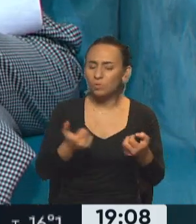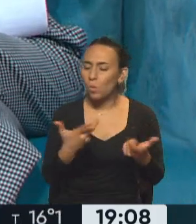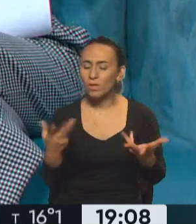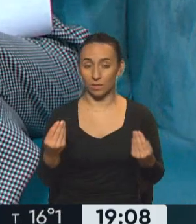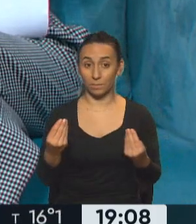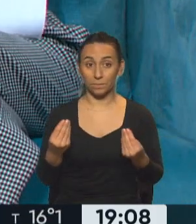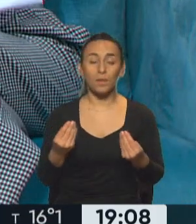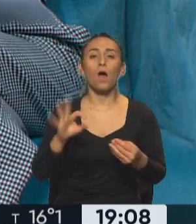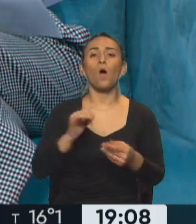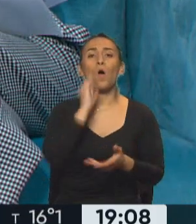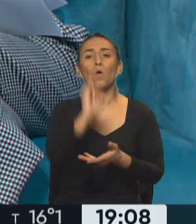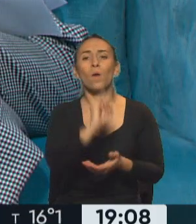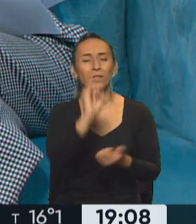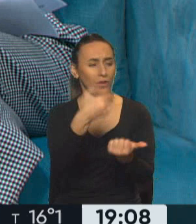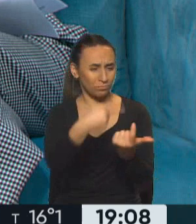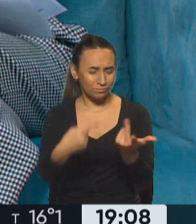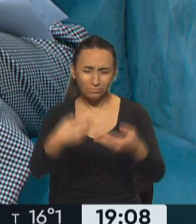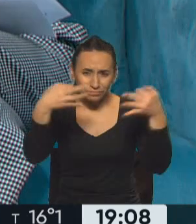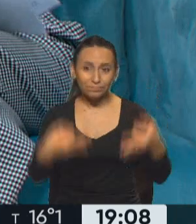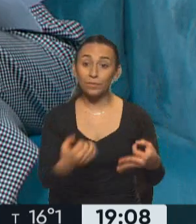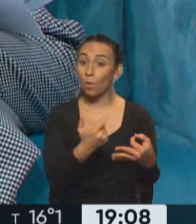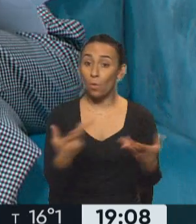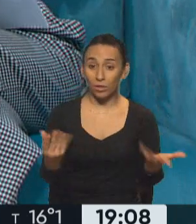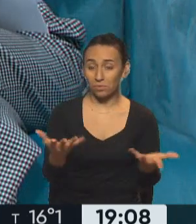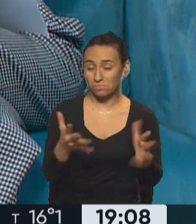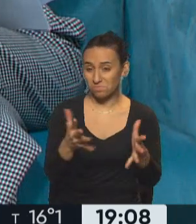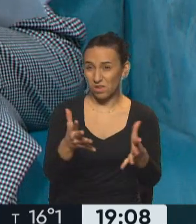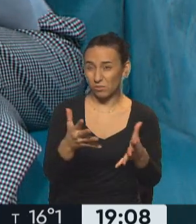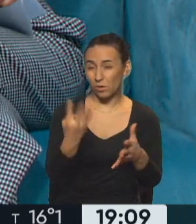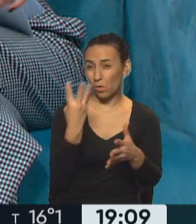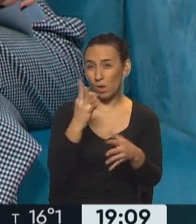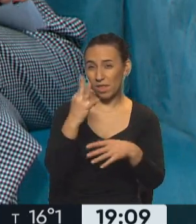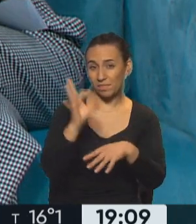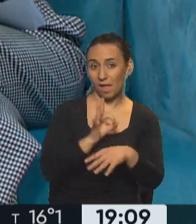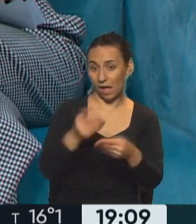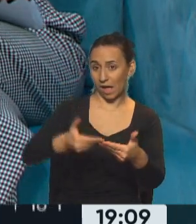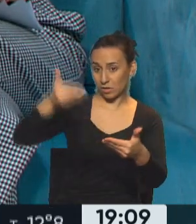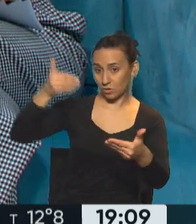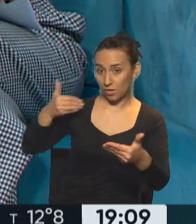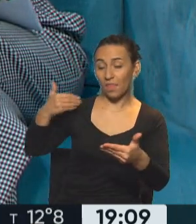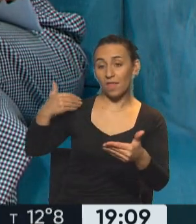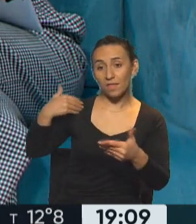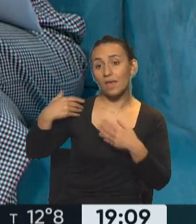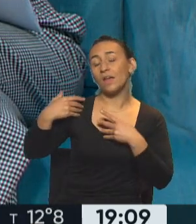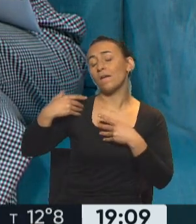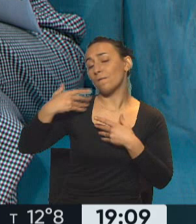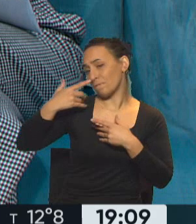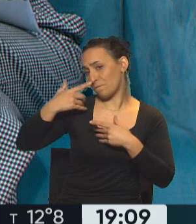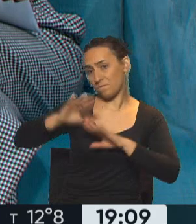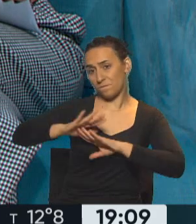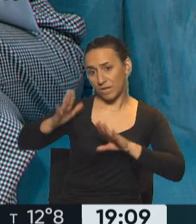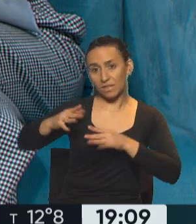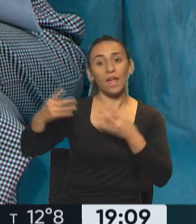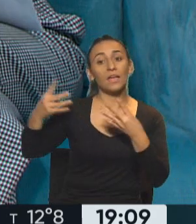¿Cuántos relatos oficiales hay? Estamos hablando hora más, hora menos, 40 años, el cierre y el final de una